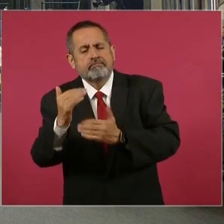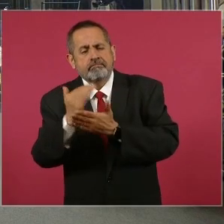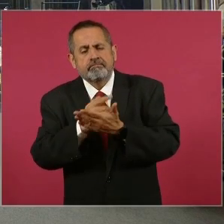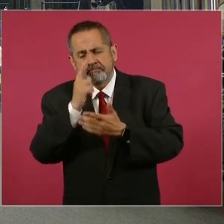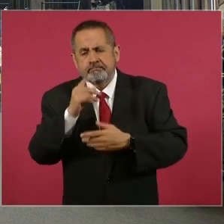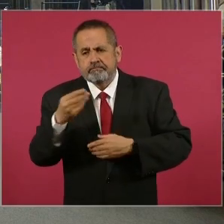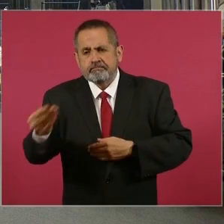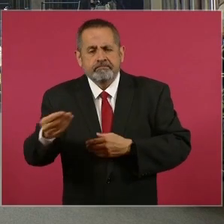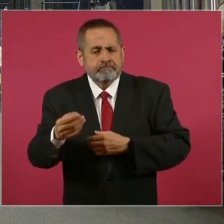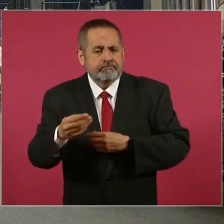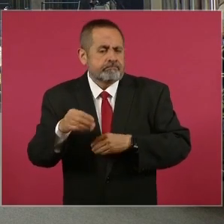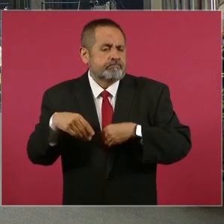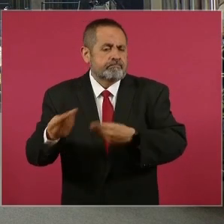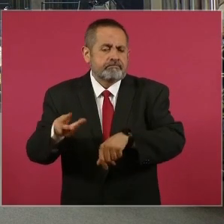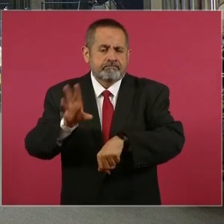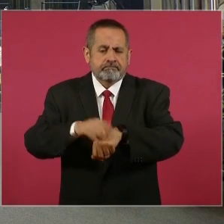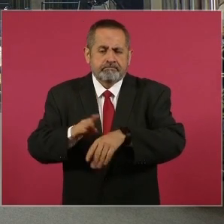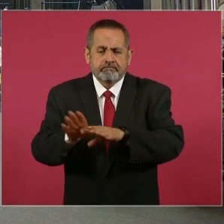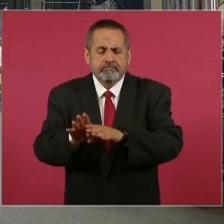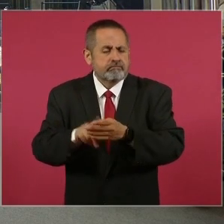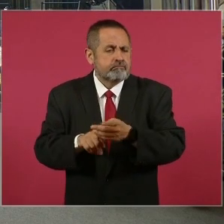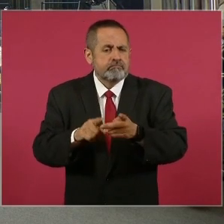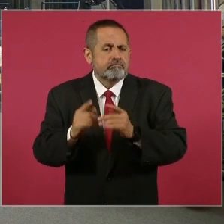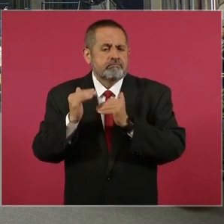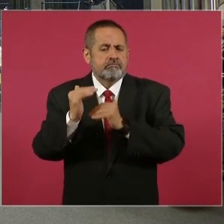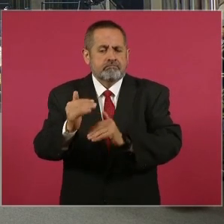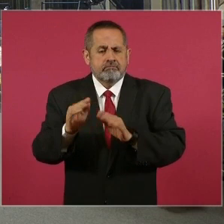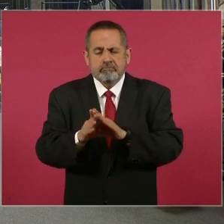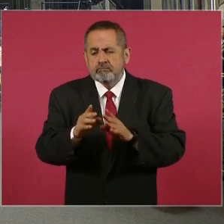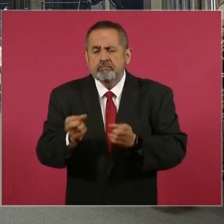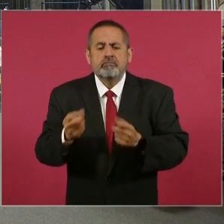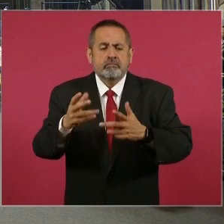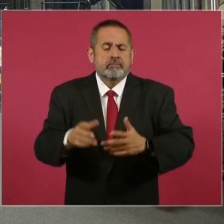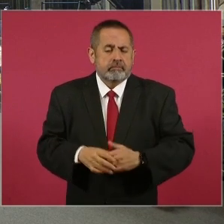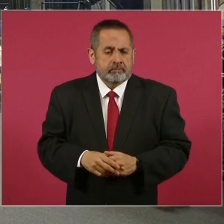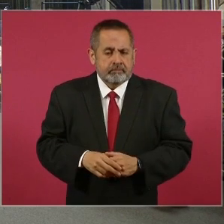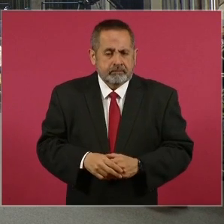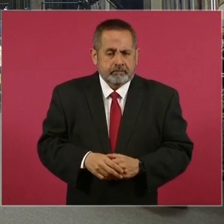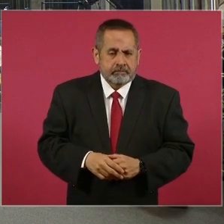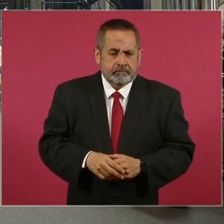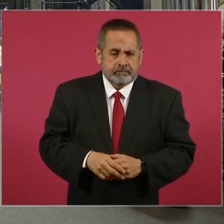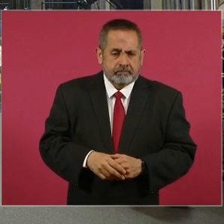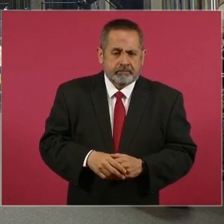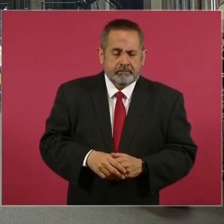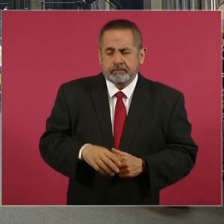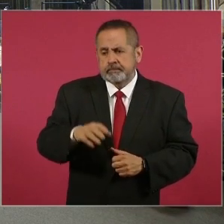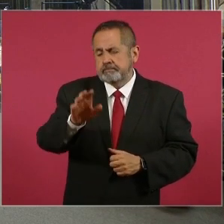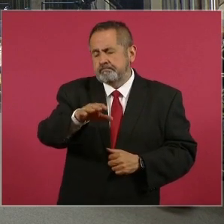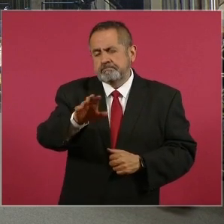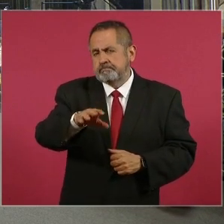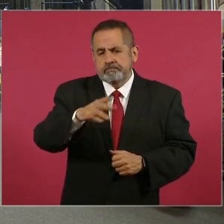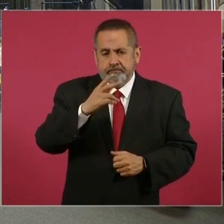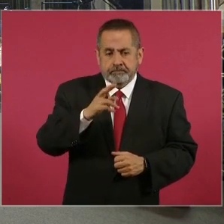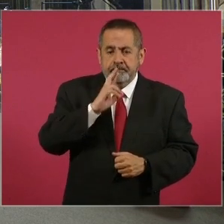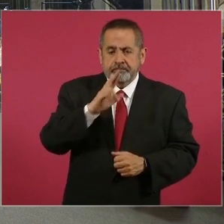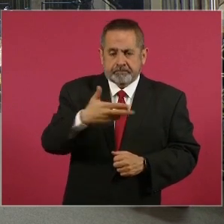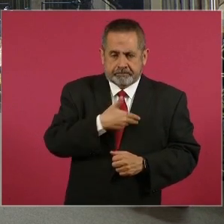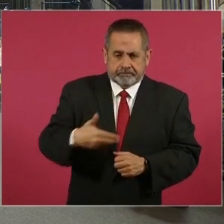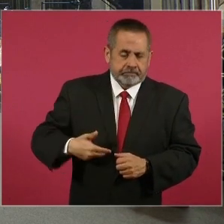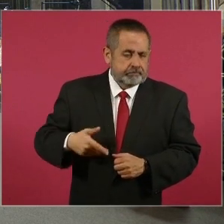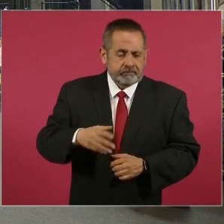ahí para otorgarle el permiso se Establecer un piso de años al menos sería